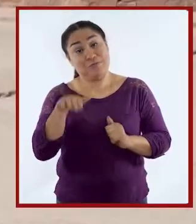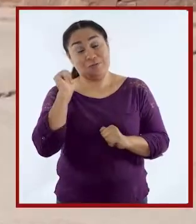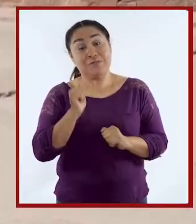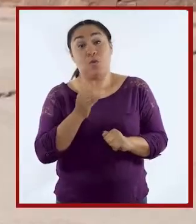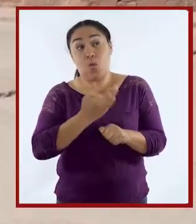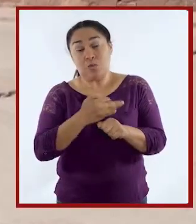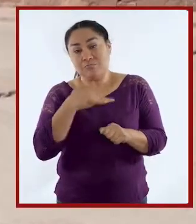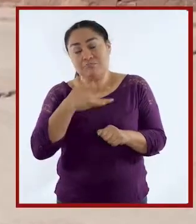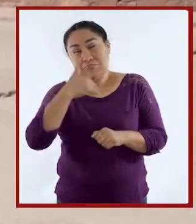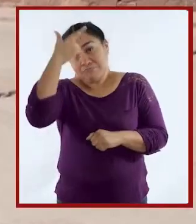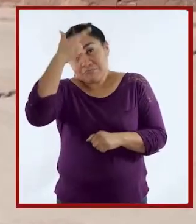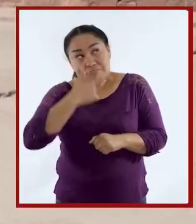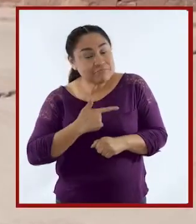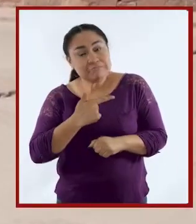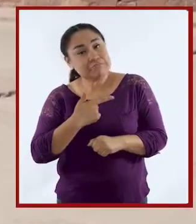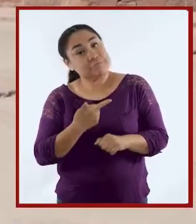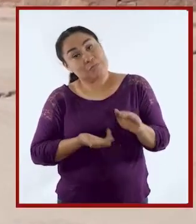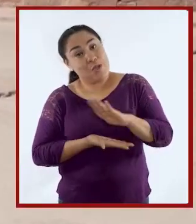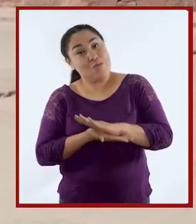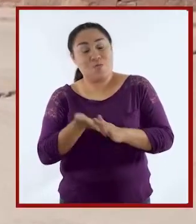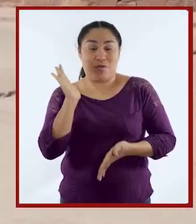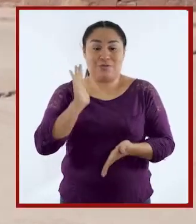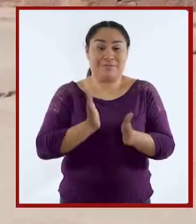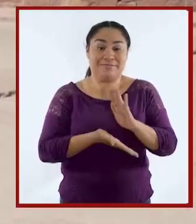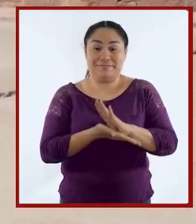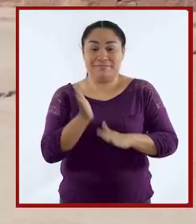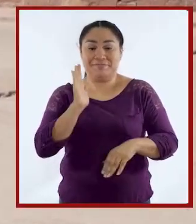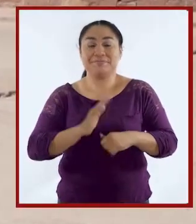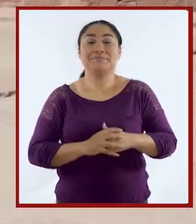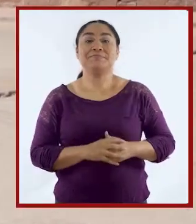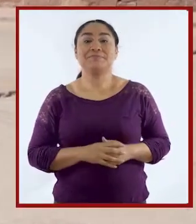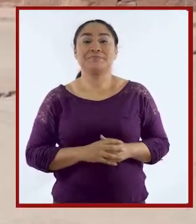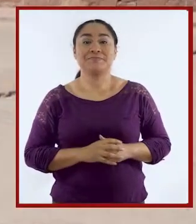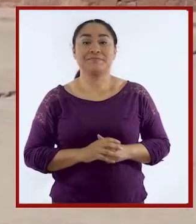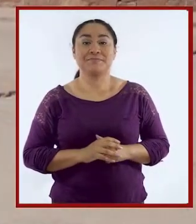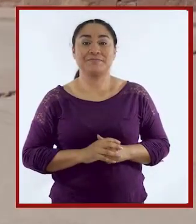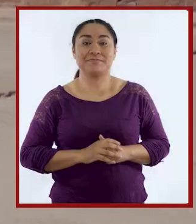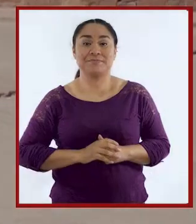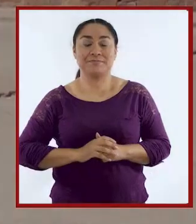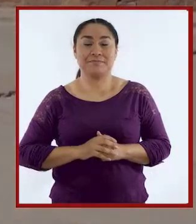Vámonos. Porque nos agarra la noche allá y cuidado. Vámonos. ¿Dónde está Paco? Pati.